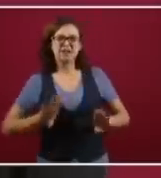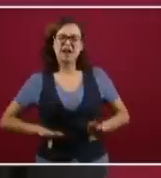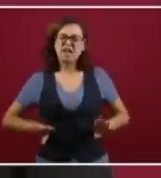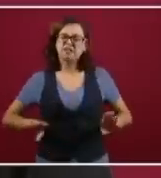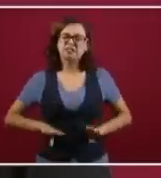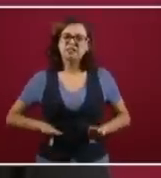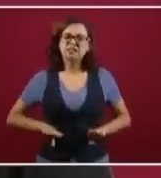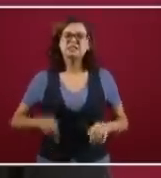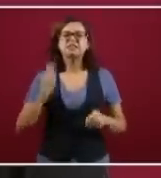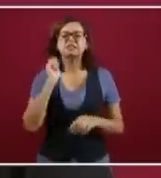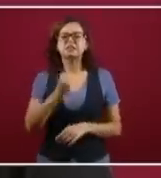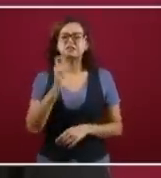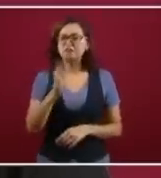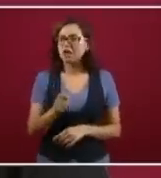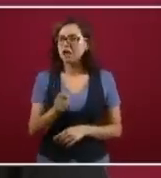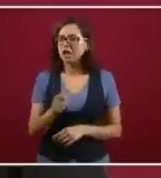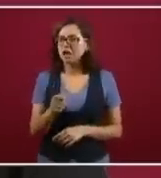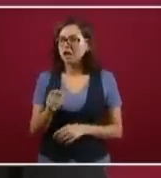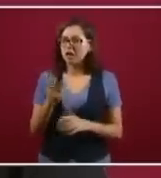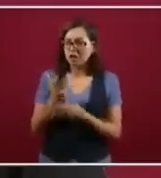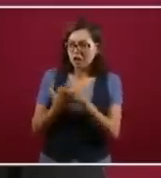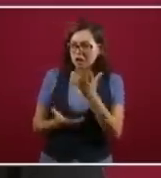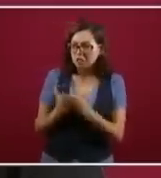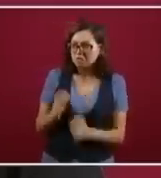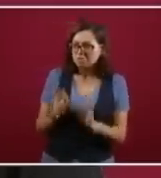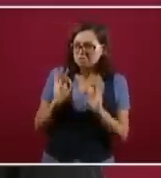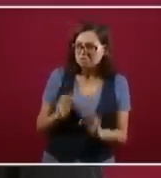Nada de gravedad,